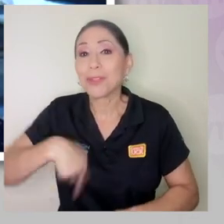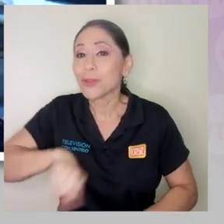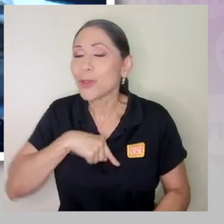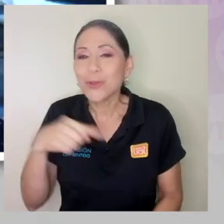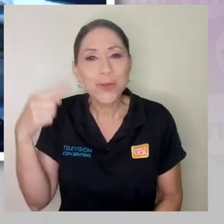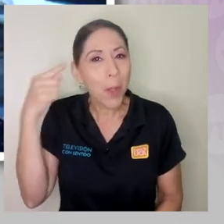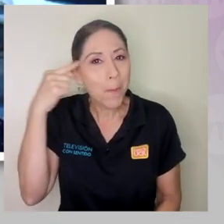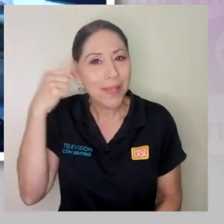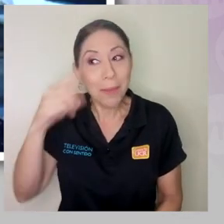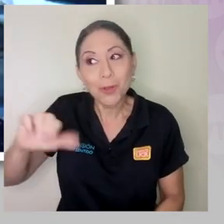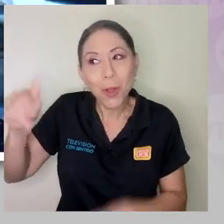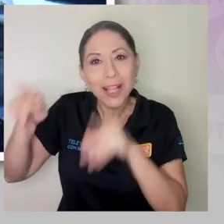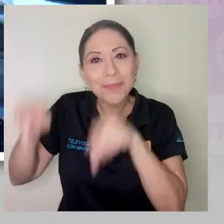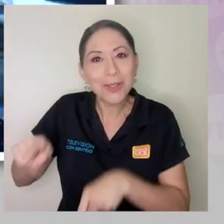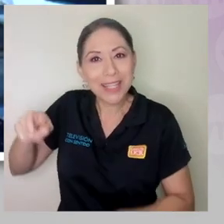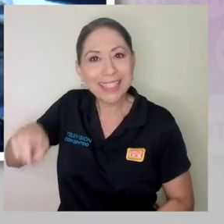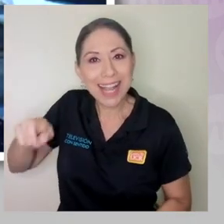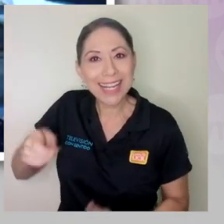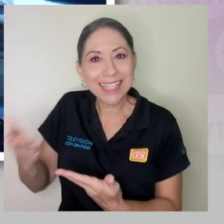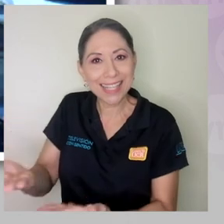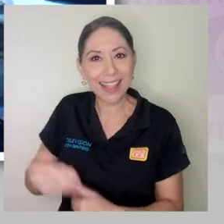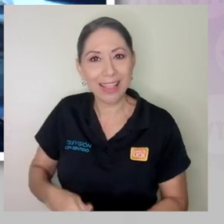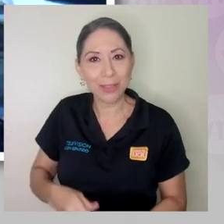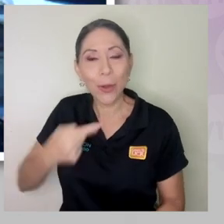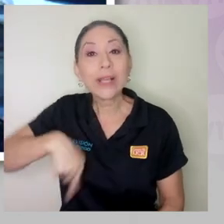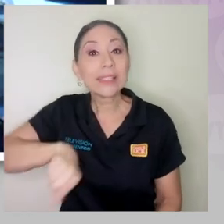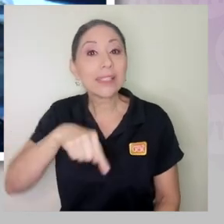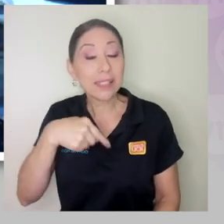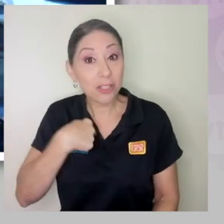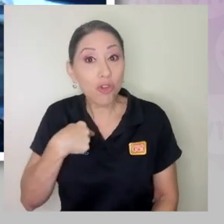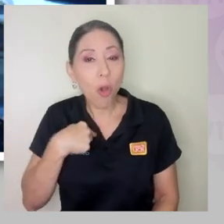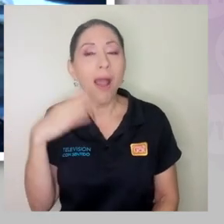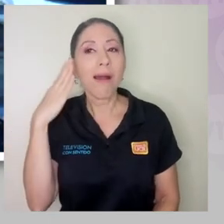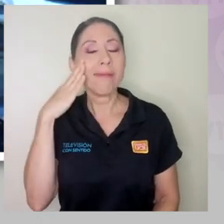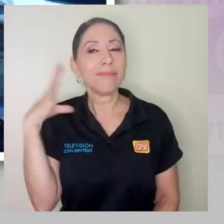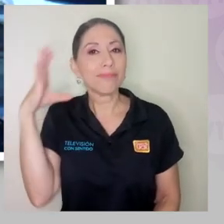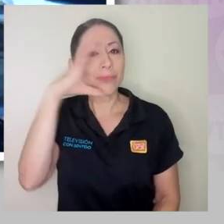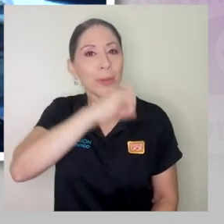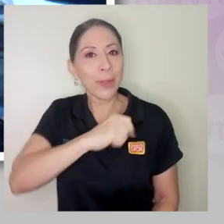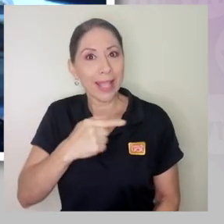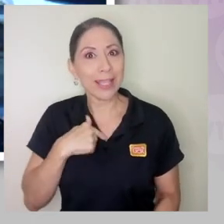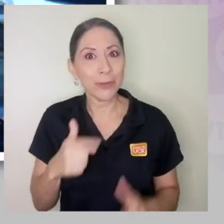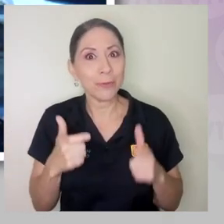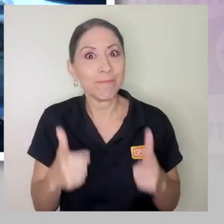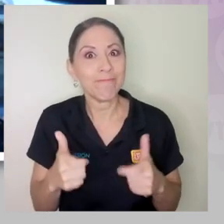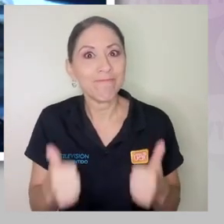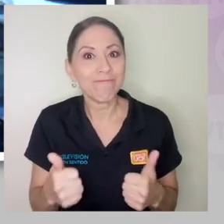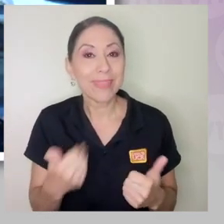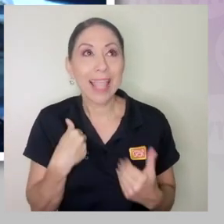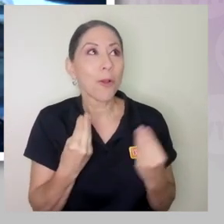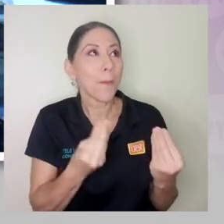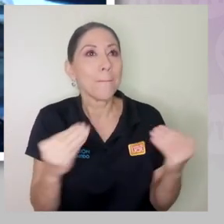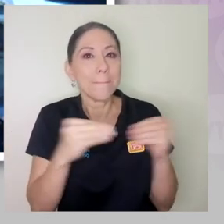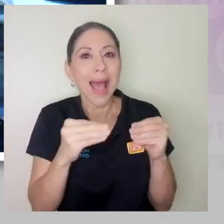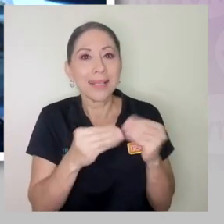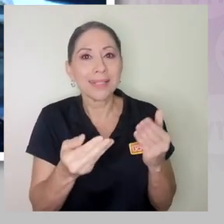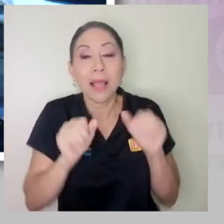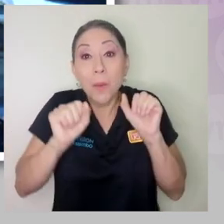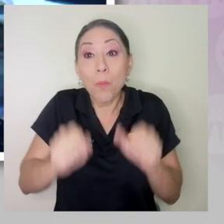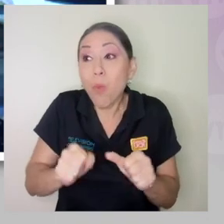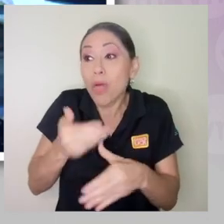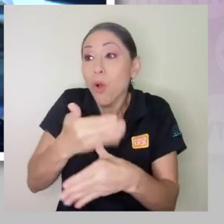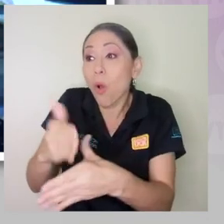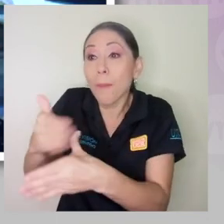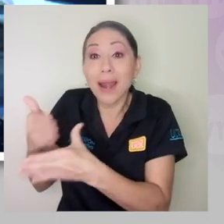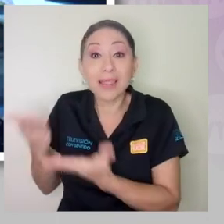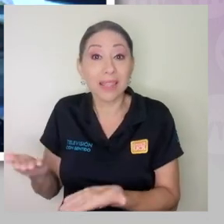hay personas que lo están necesitando y que si yo soy consciente y afortunado de tener un poco más, podría estarlo compartiendo, por ejemplo, o